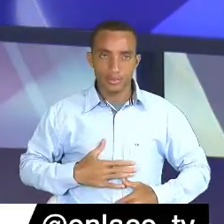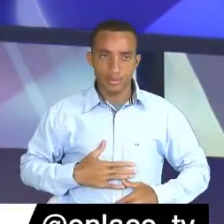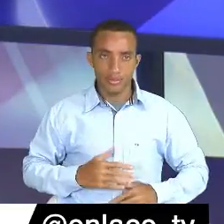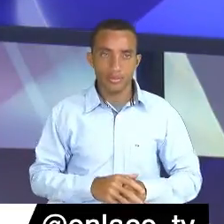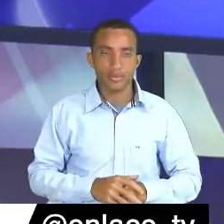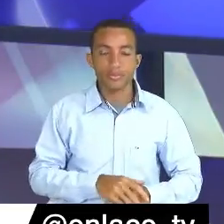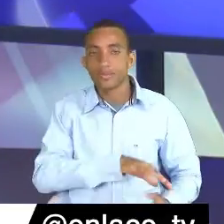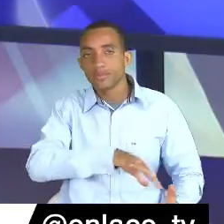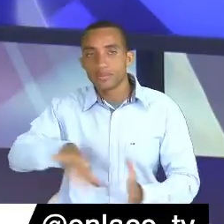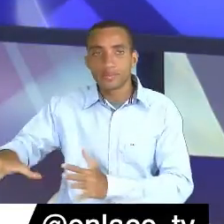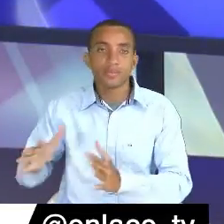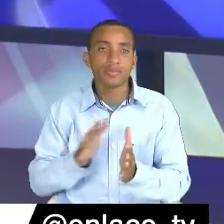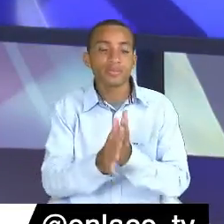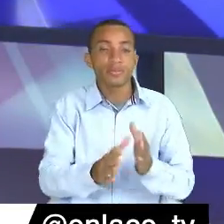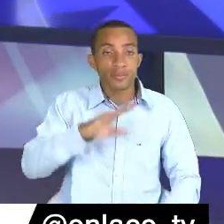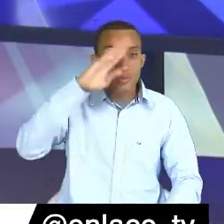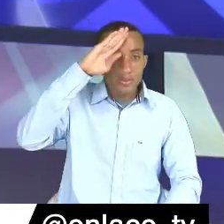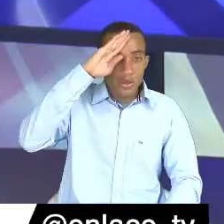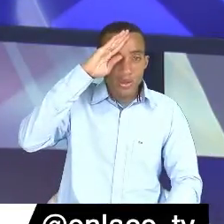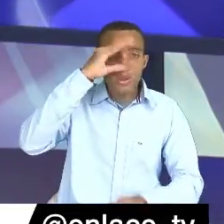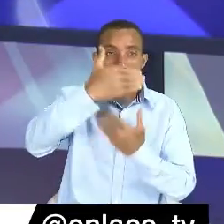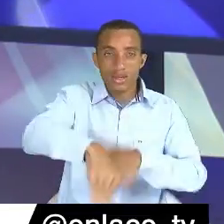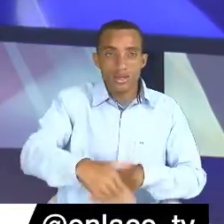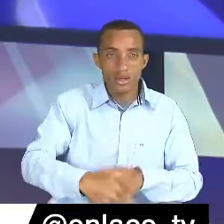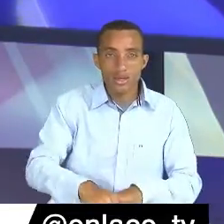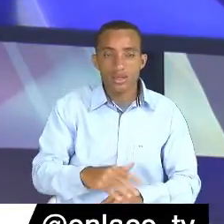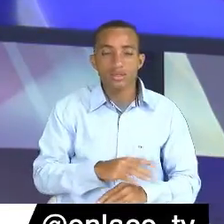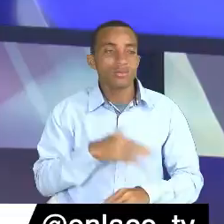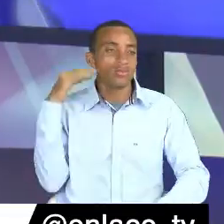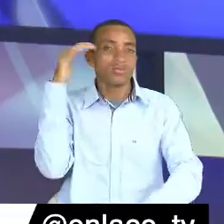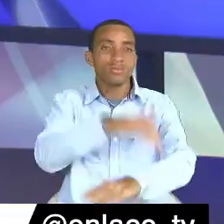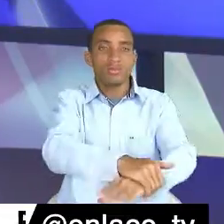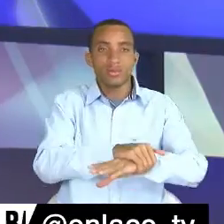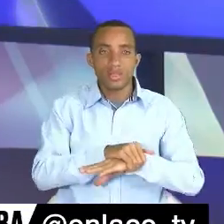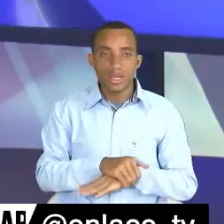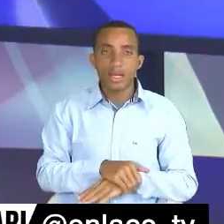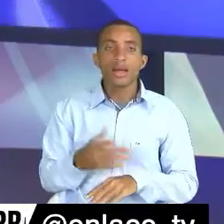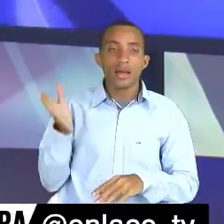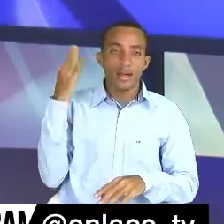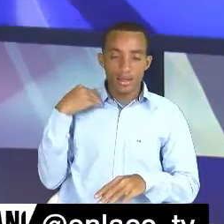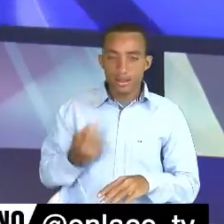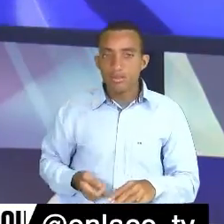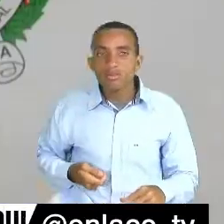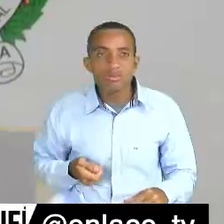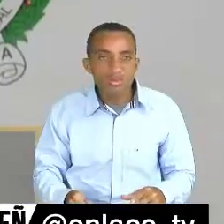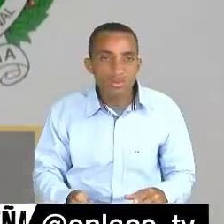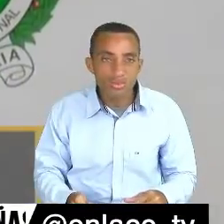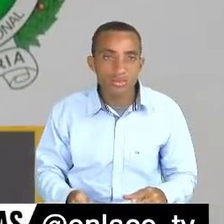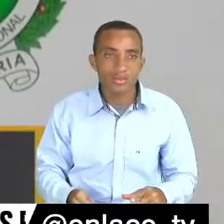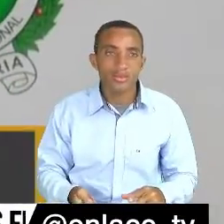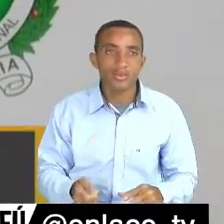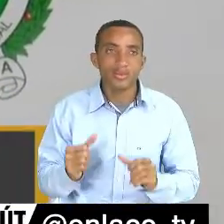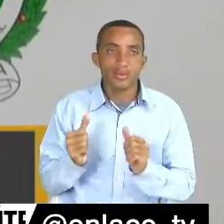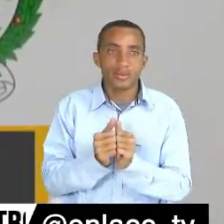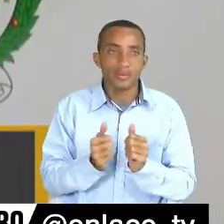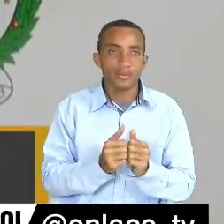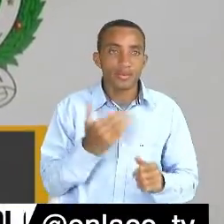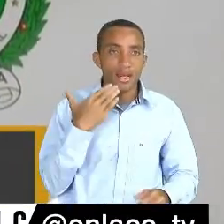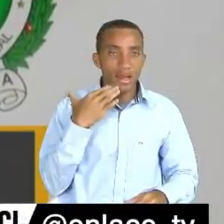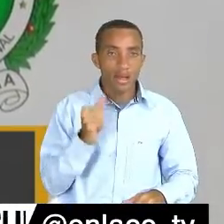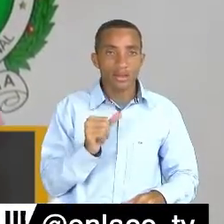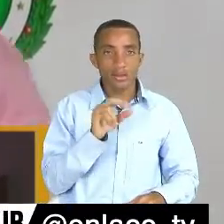Policía capturó a un habitante de la calle que habría herido con arma blanca a uno de sus compañeros. Esta mujer de 28